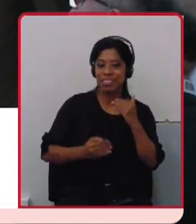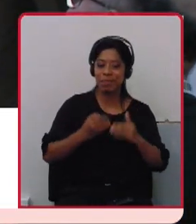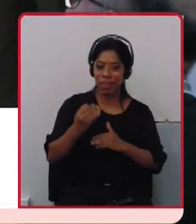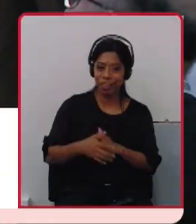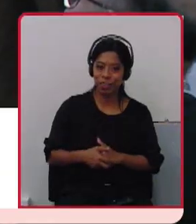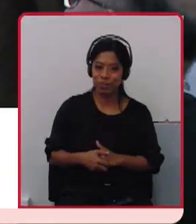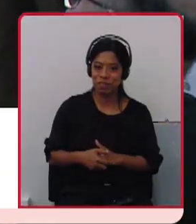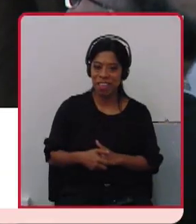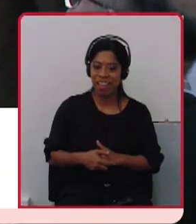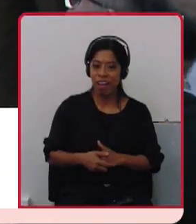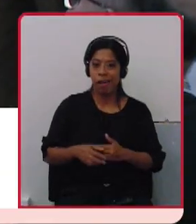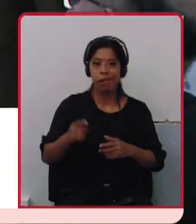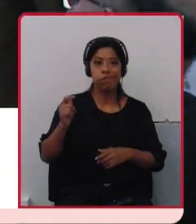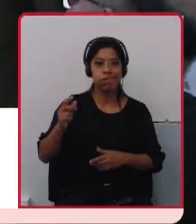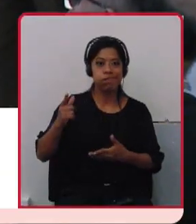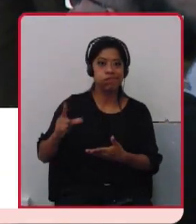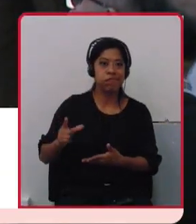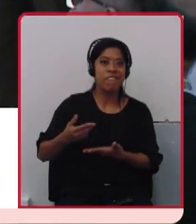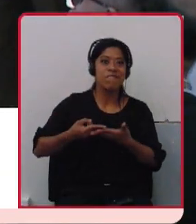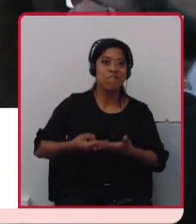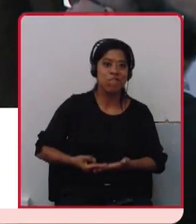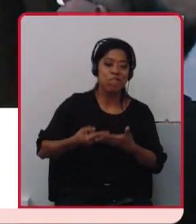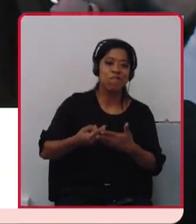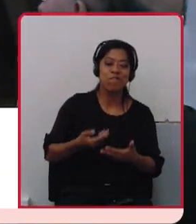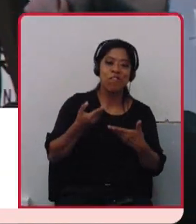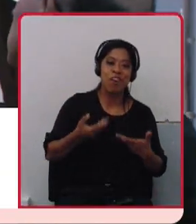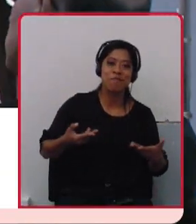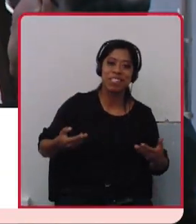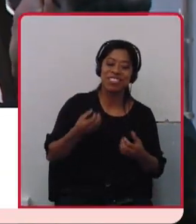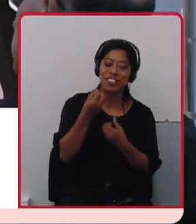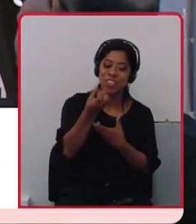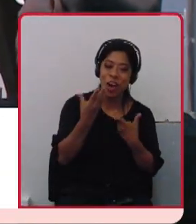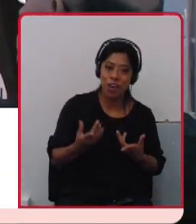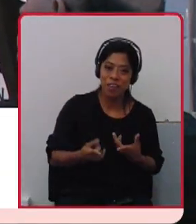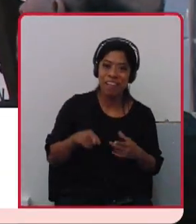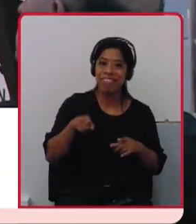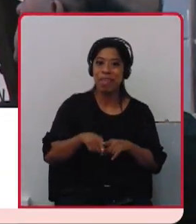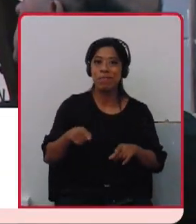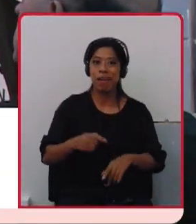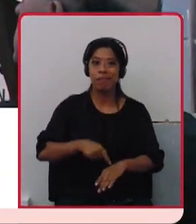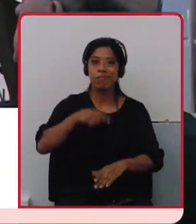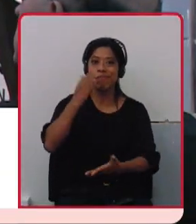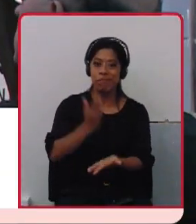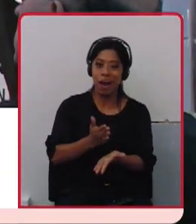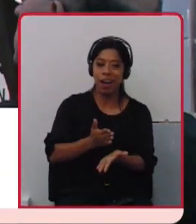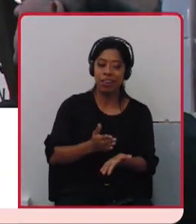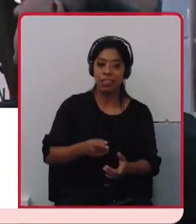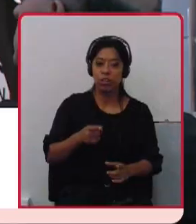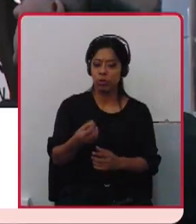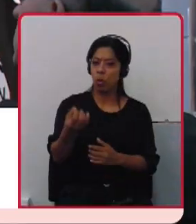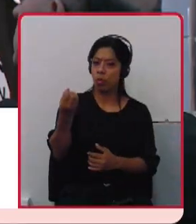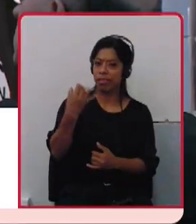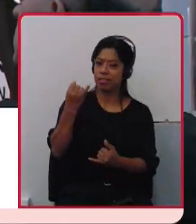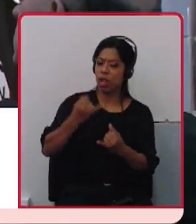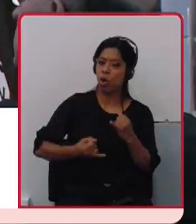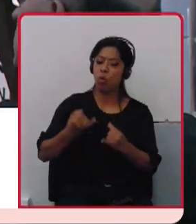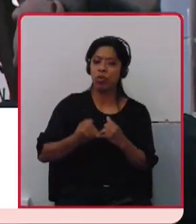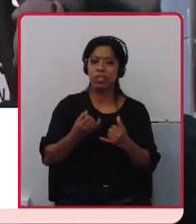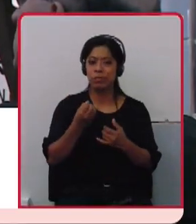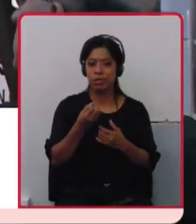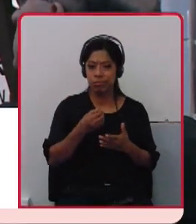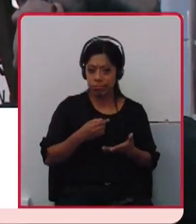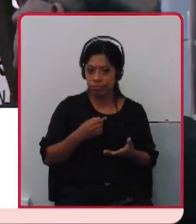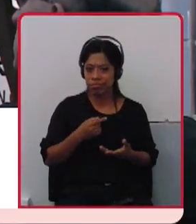procesamiento de las toneladas de datos que generamos en una parada de planta. Y sobre todo me quedo con lo último que has dejado en tu mensaje,